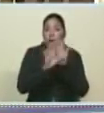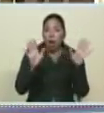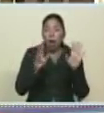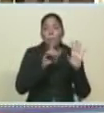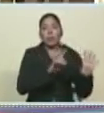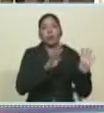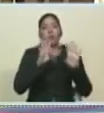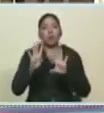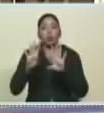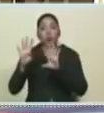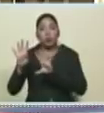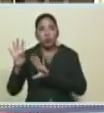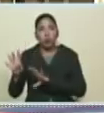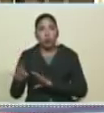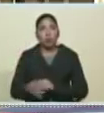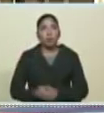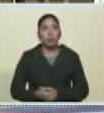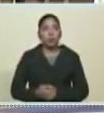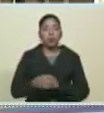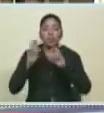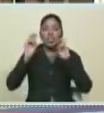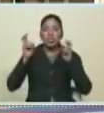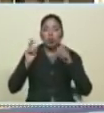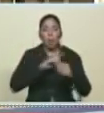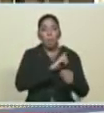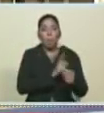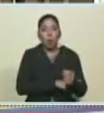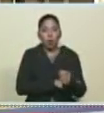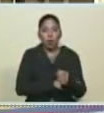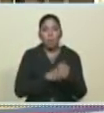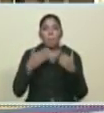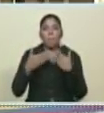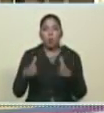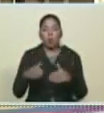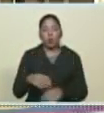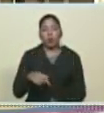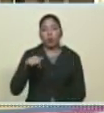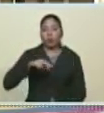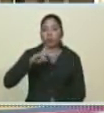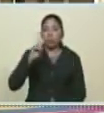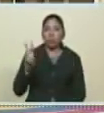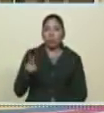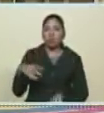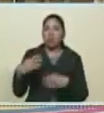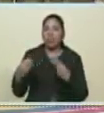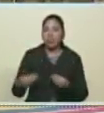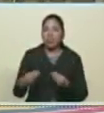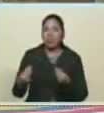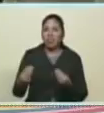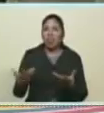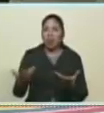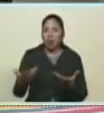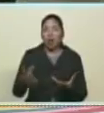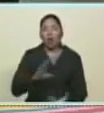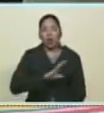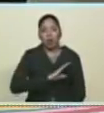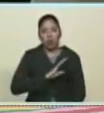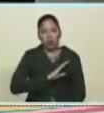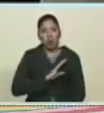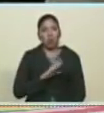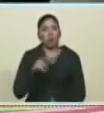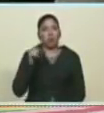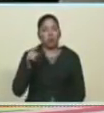1999, en el título del Poder Público Nacional. Quiere decir que es una instancia del Poder Público